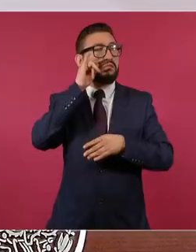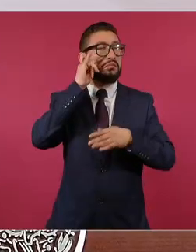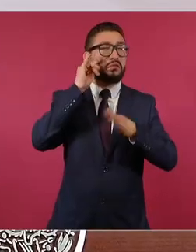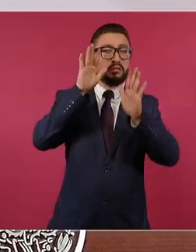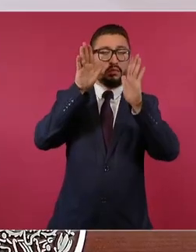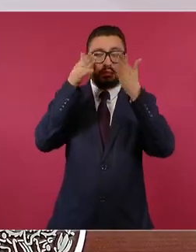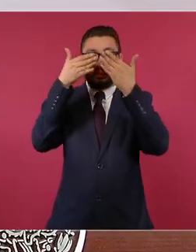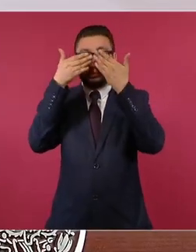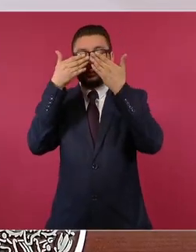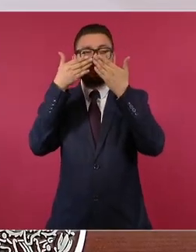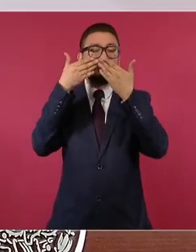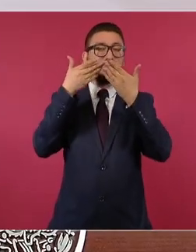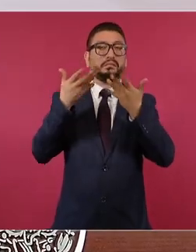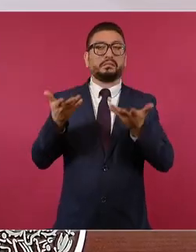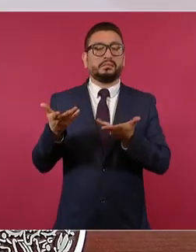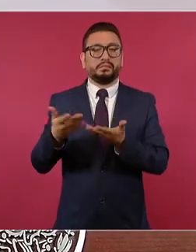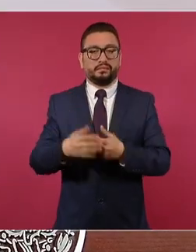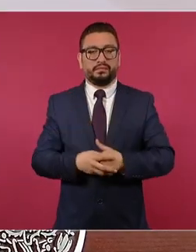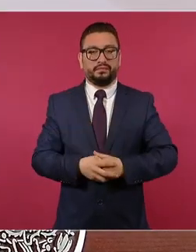obcecados